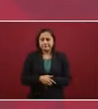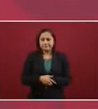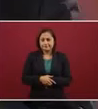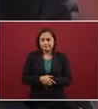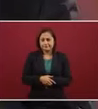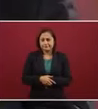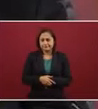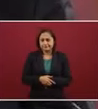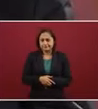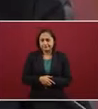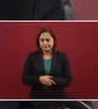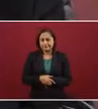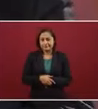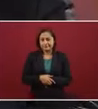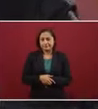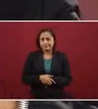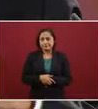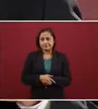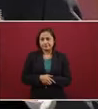y